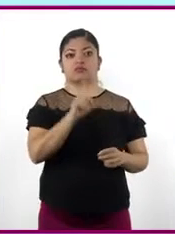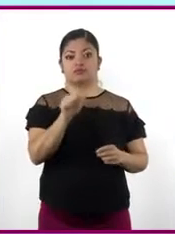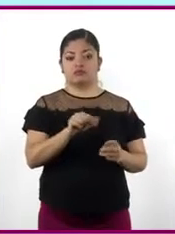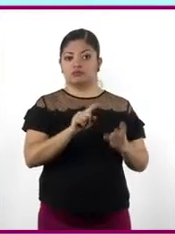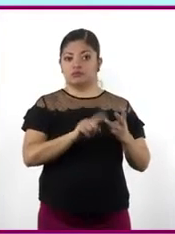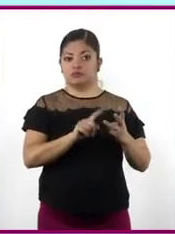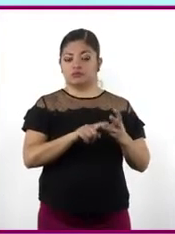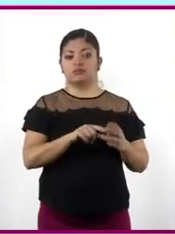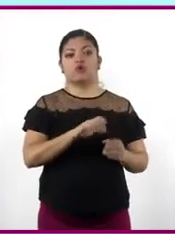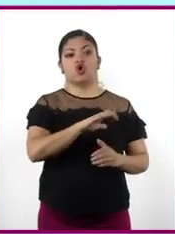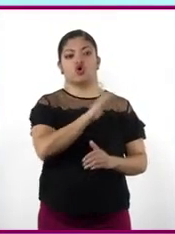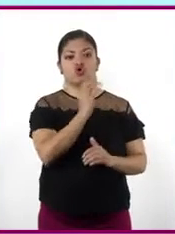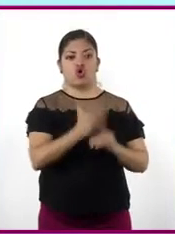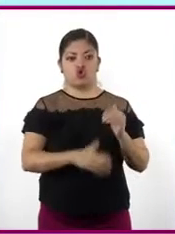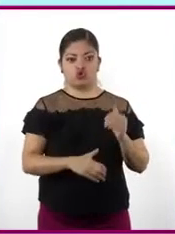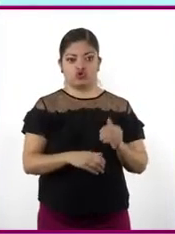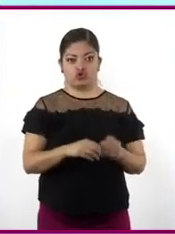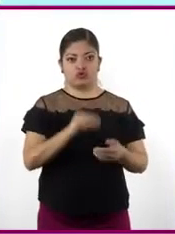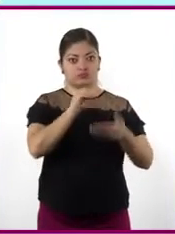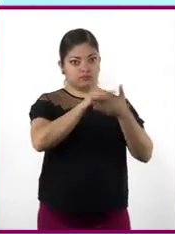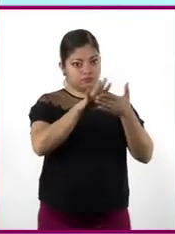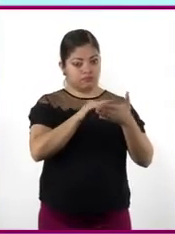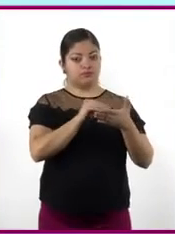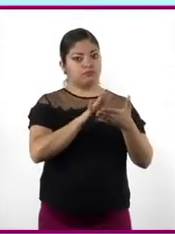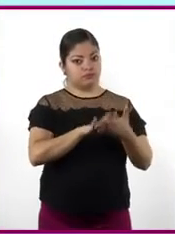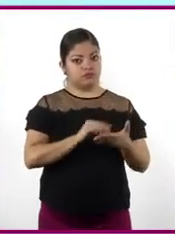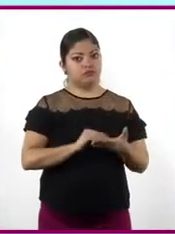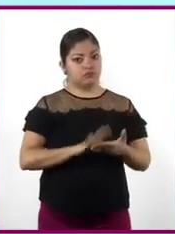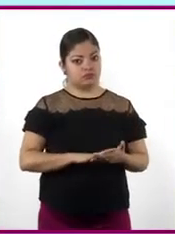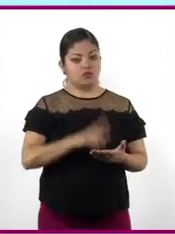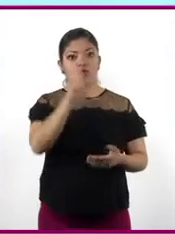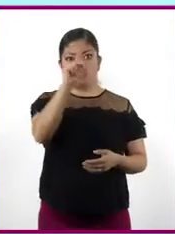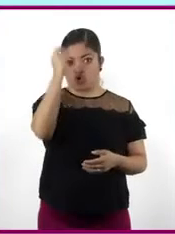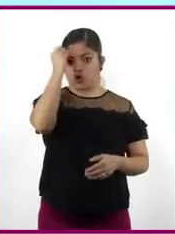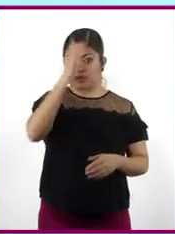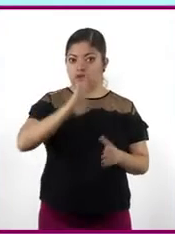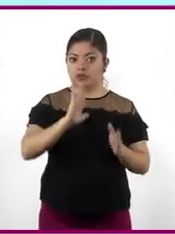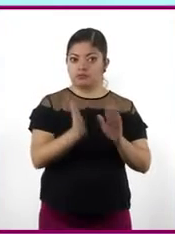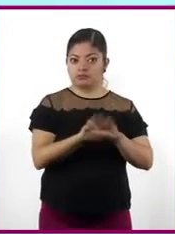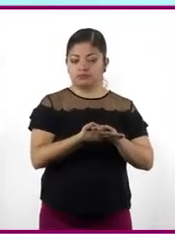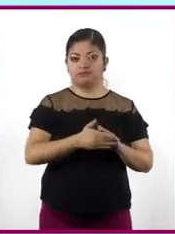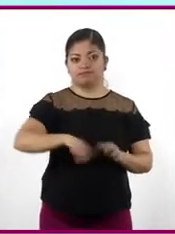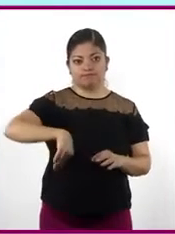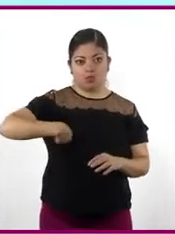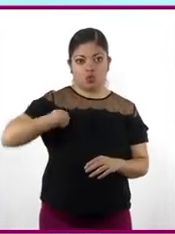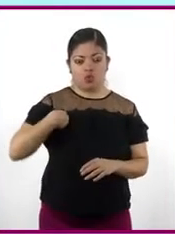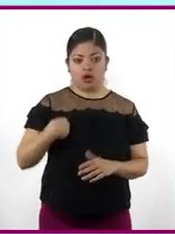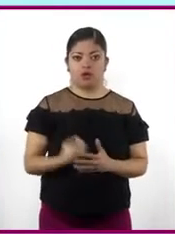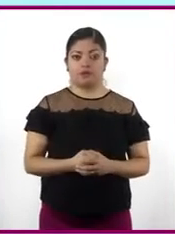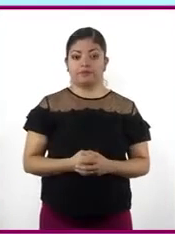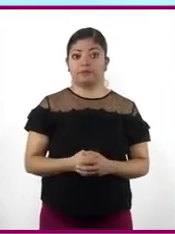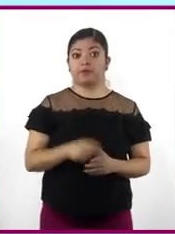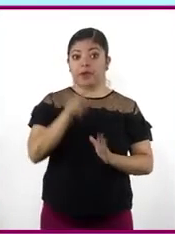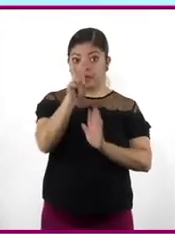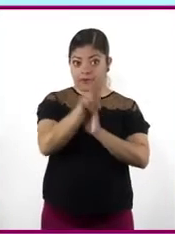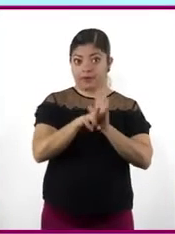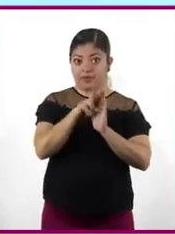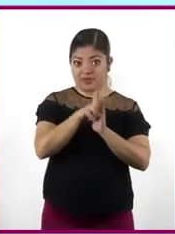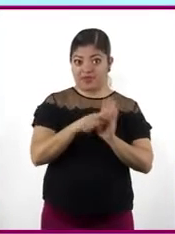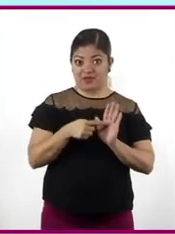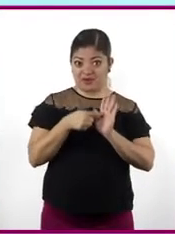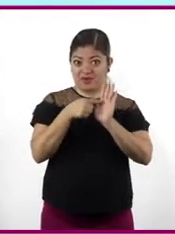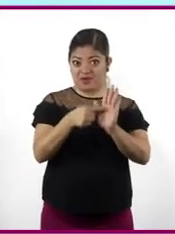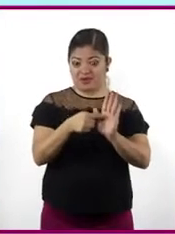de conclusiones. No olviden añadir todo esto a su carpeta de experiencias. En el video que les